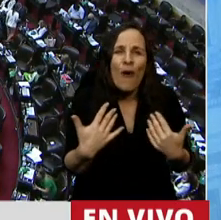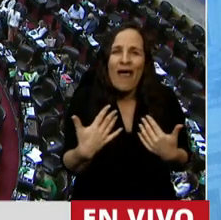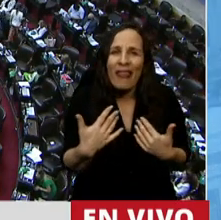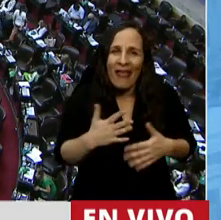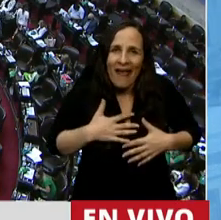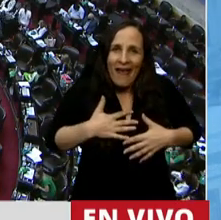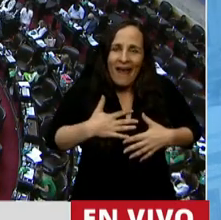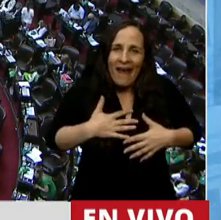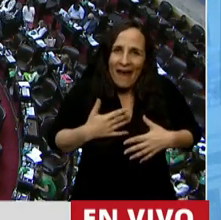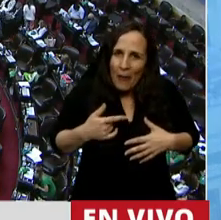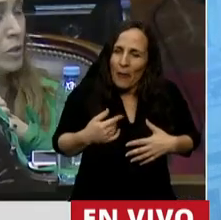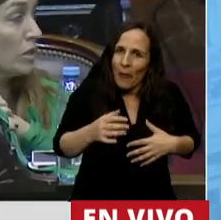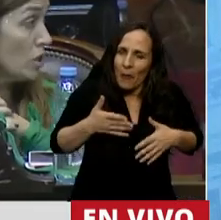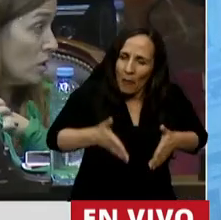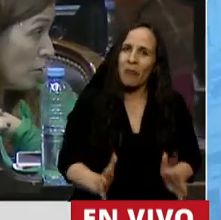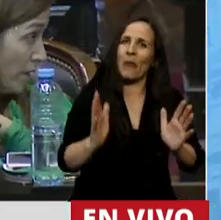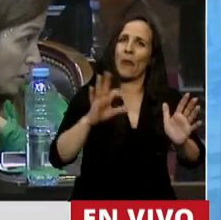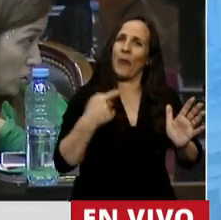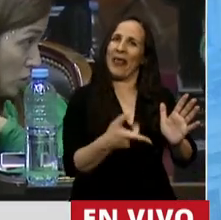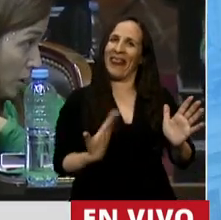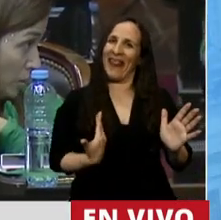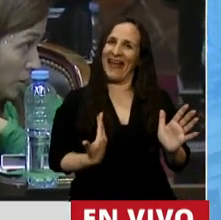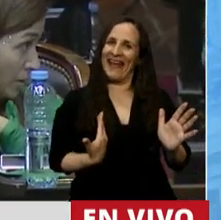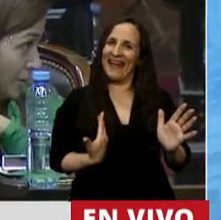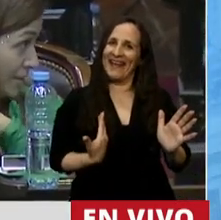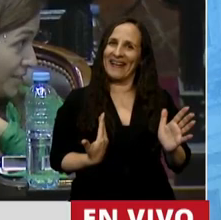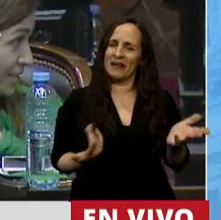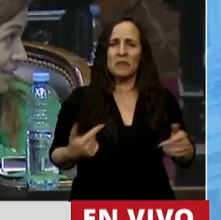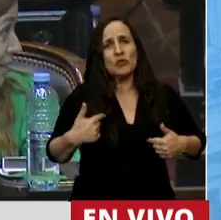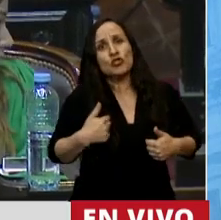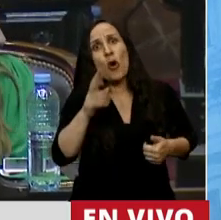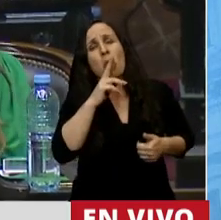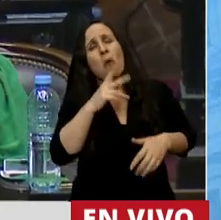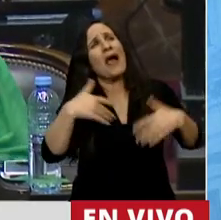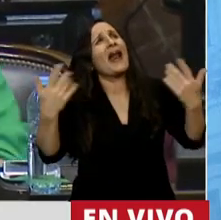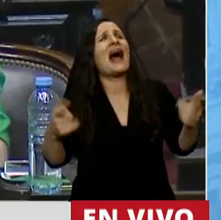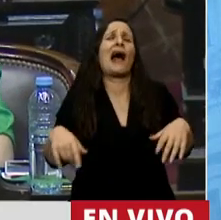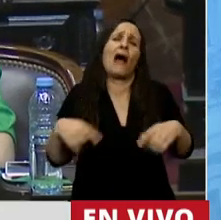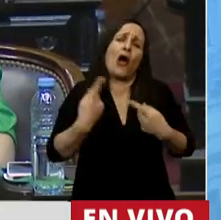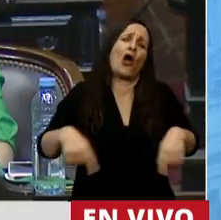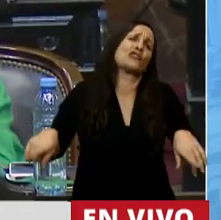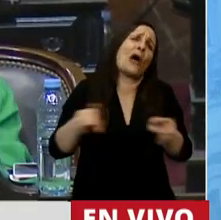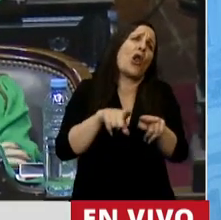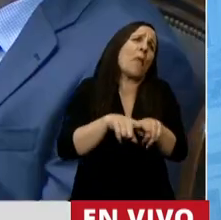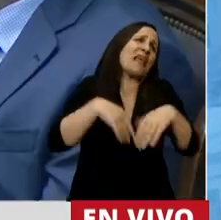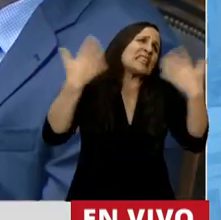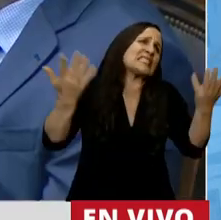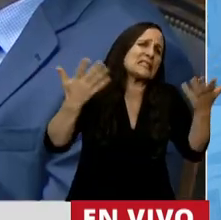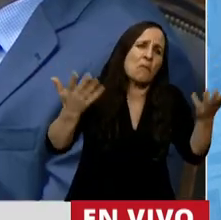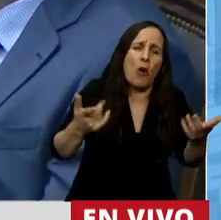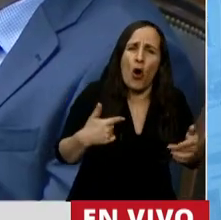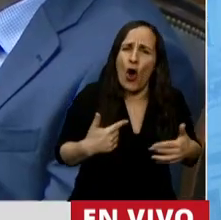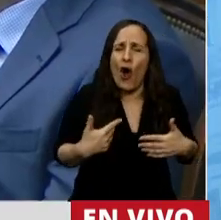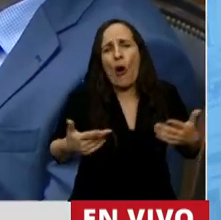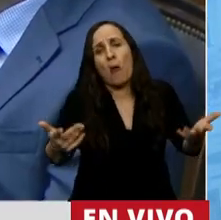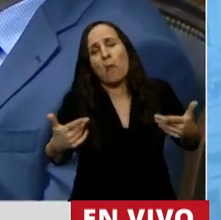verdad, señor presidente, yo no tengo interés como mujer en que todo sea lo mismo, ni que se relativice nuestra capacidad de dar vida como si fuera